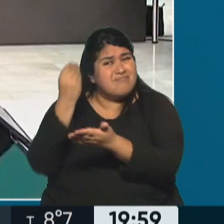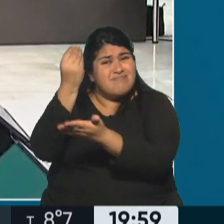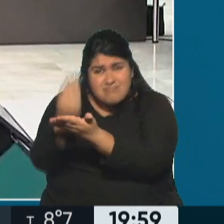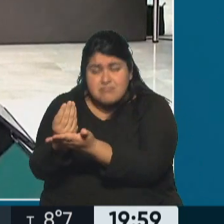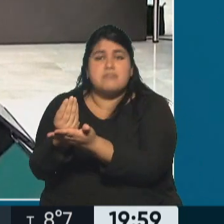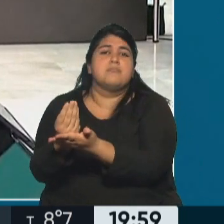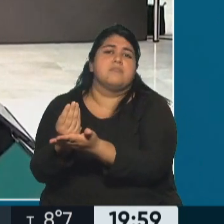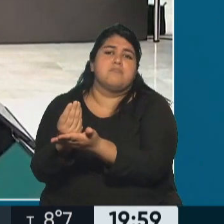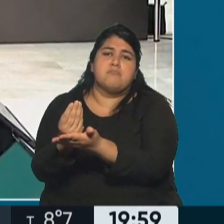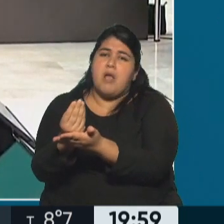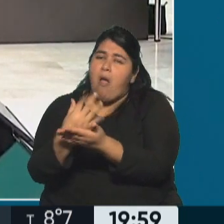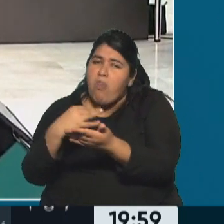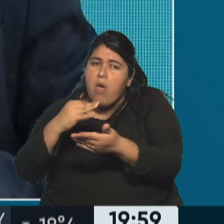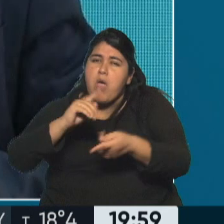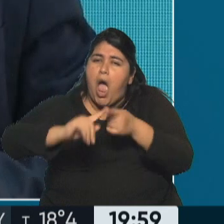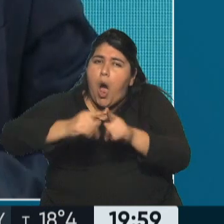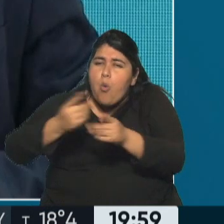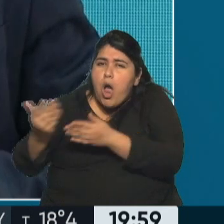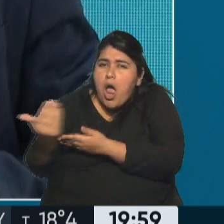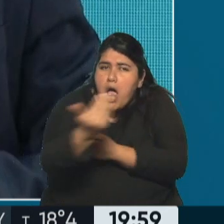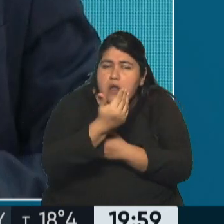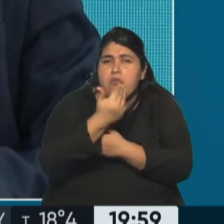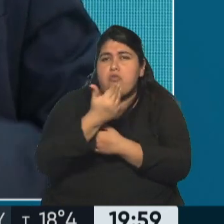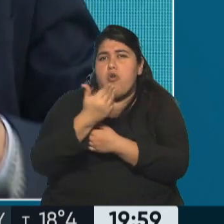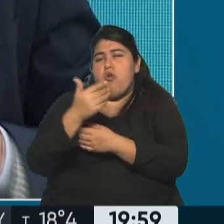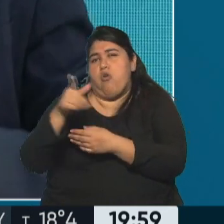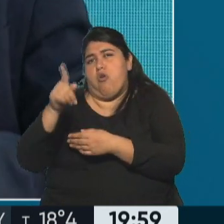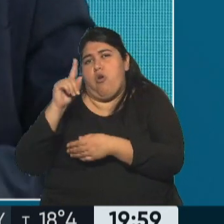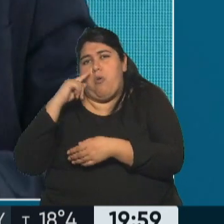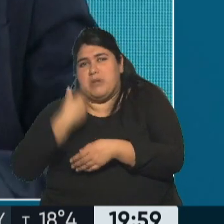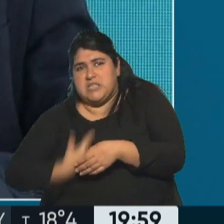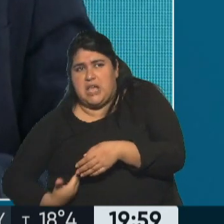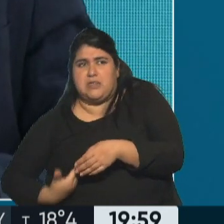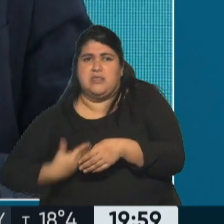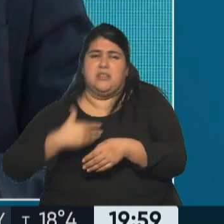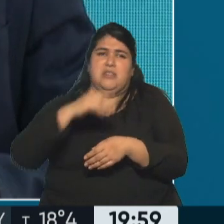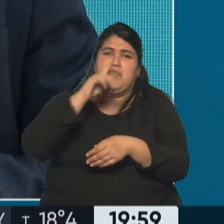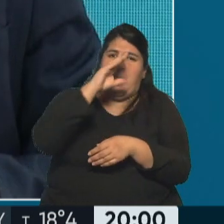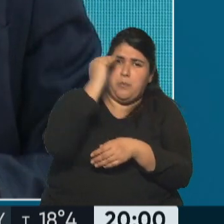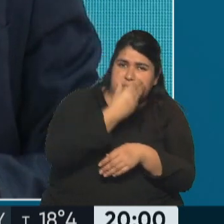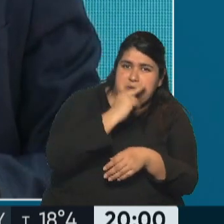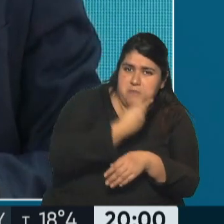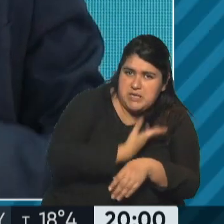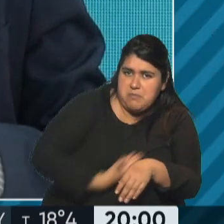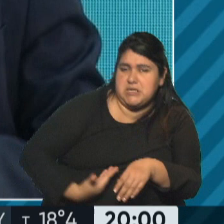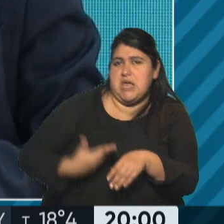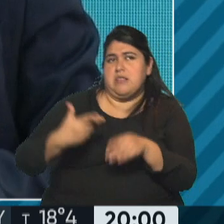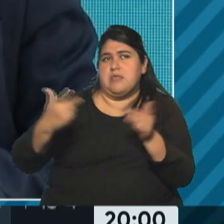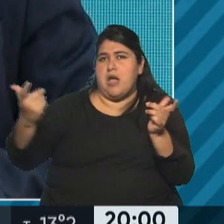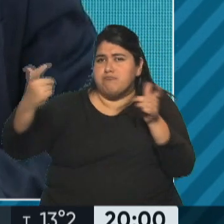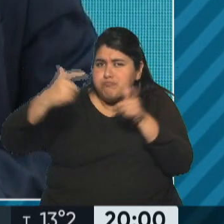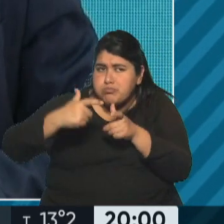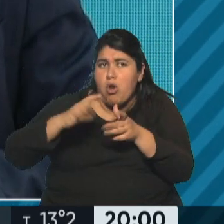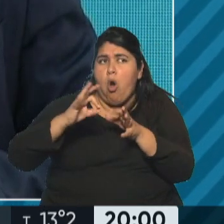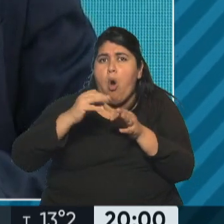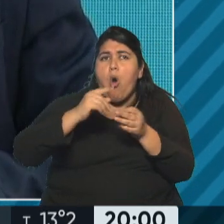los intereses tanto del presidente como de la vicepresidenta, buscar un punto medio, generar una figura superior a